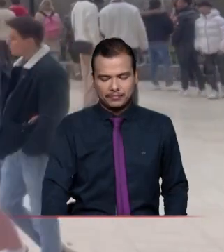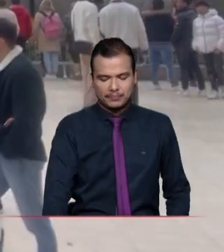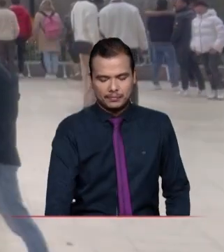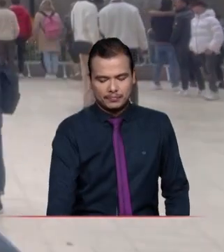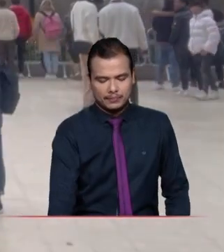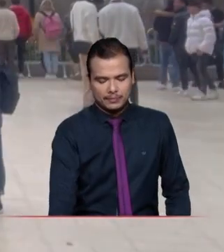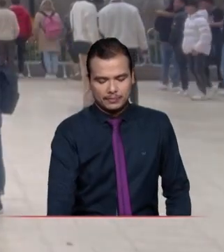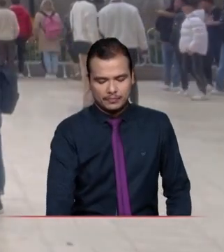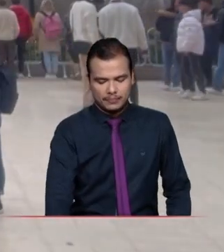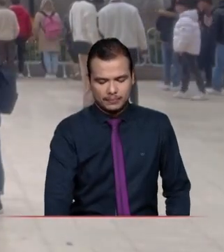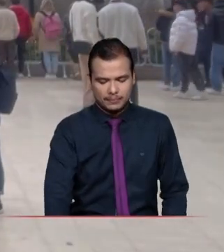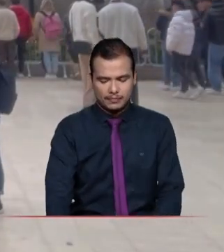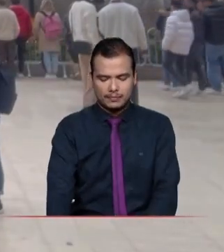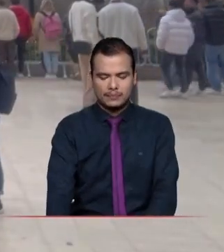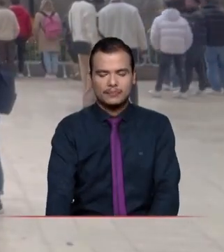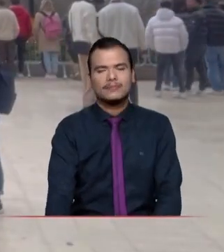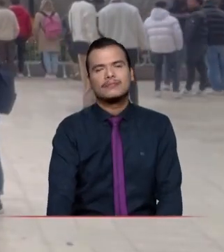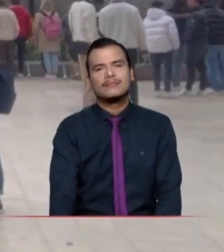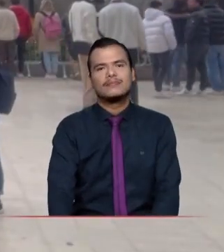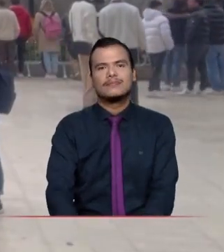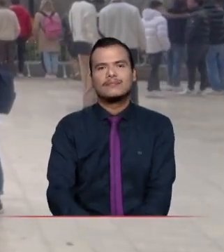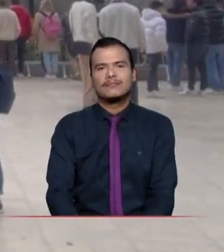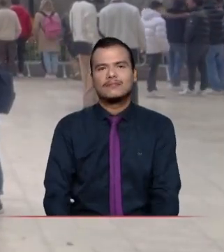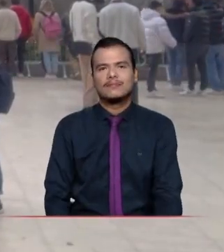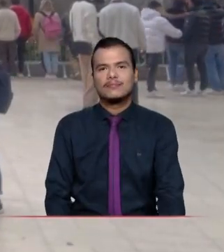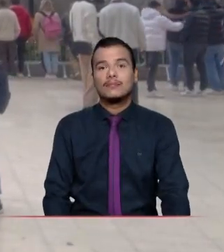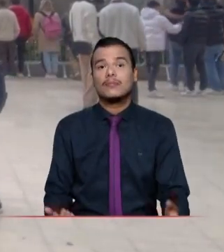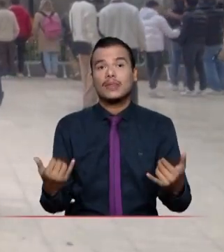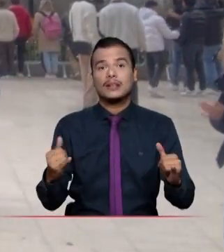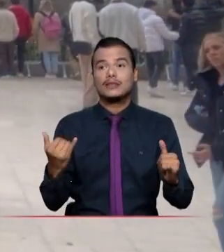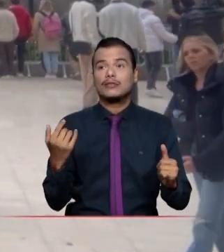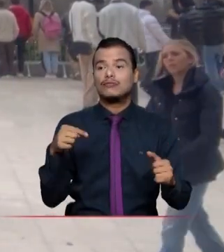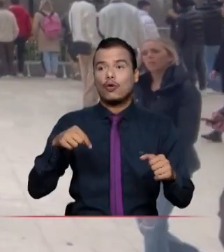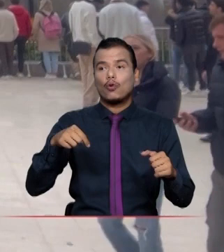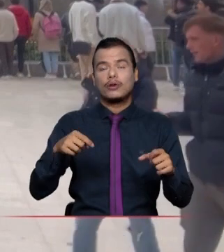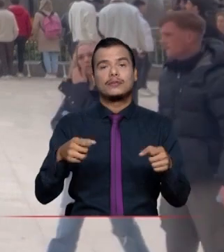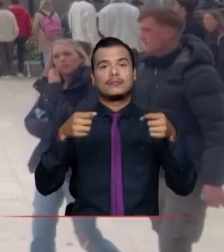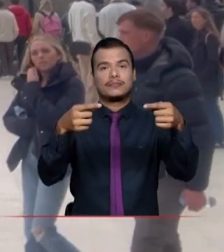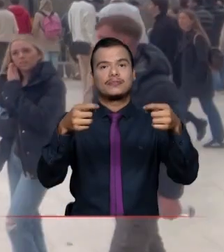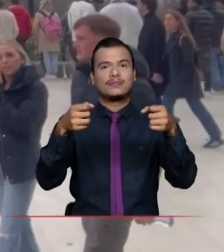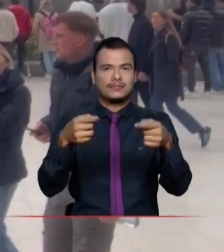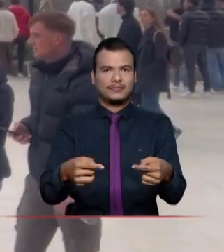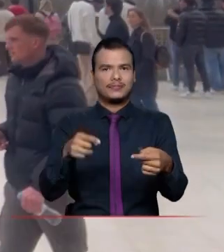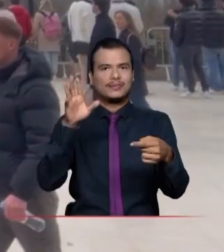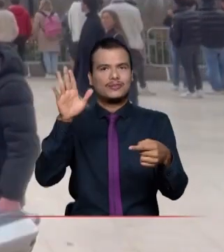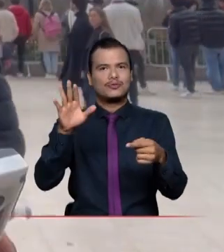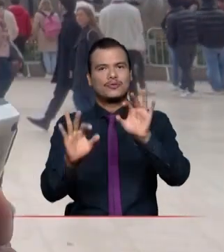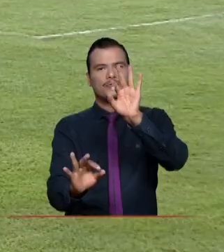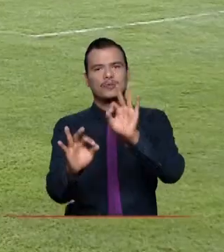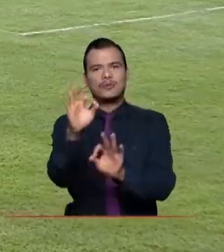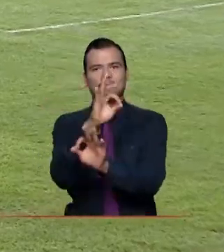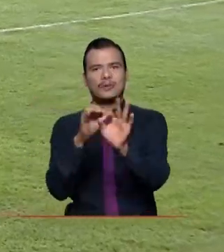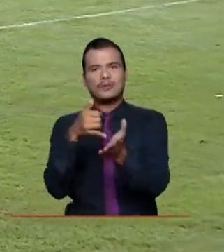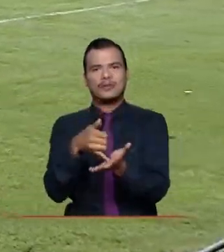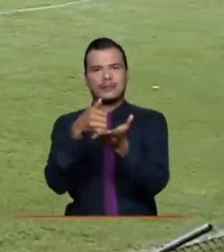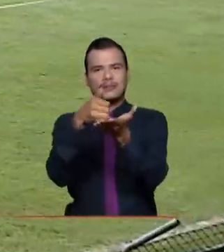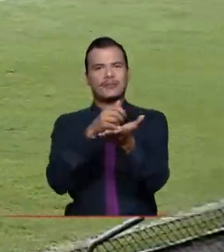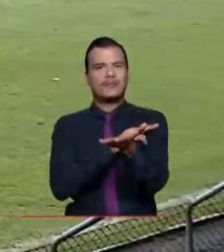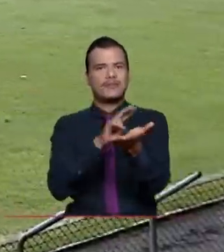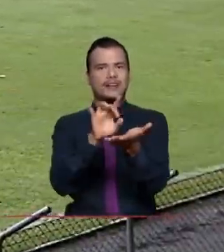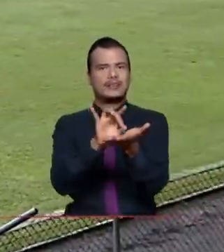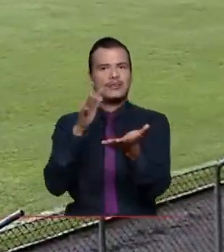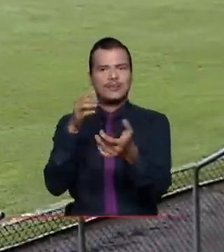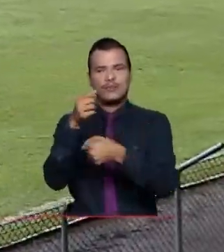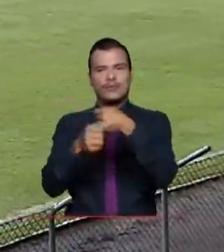se jugó, se disputó otra jornada, otra fecha más de la Copa Telepacífico Valle Oro Puro 2024.